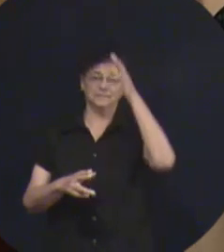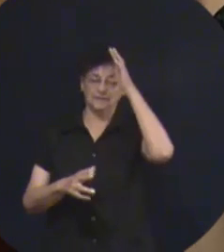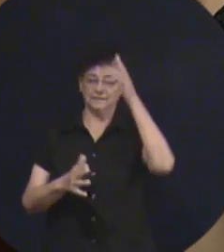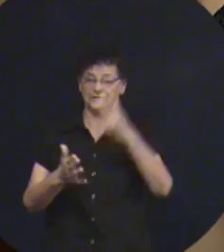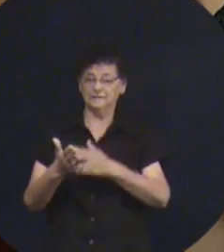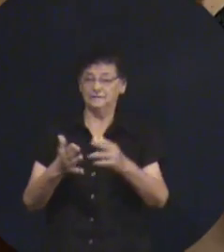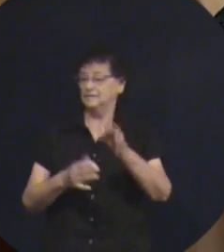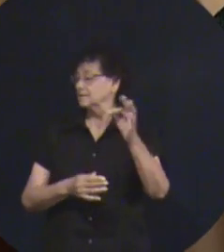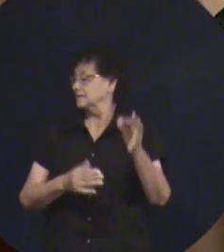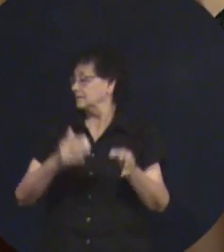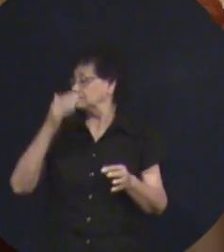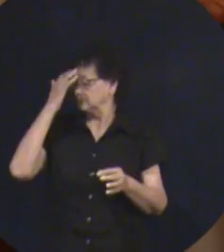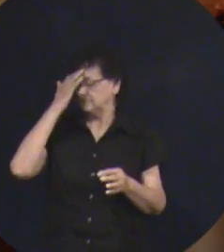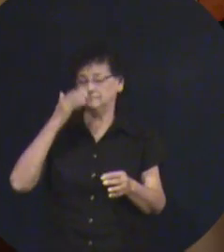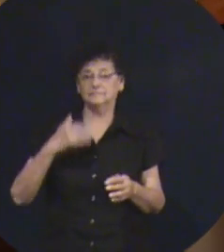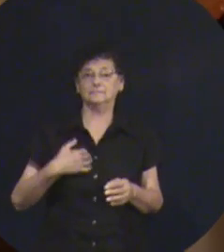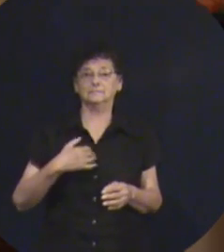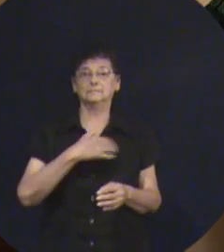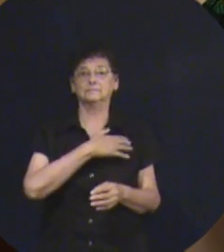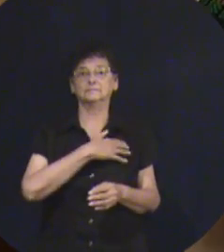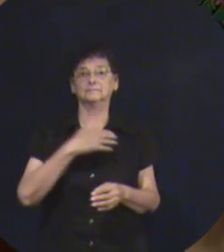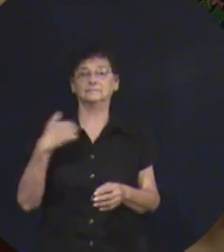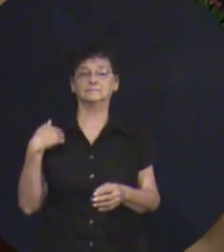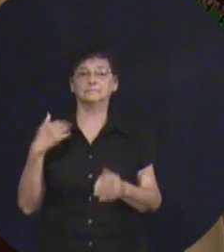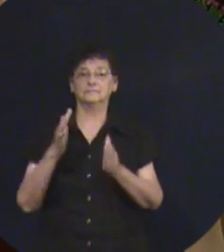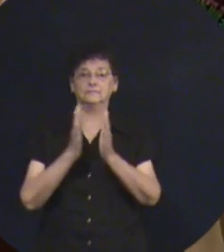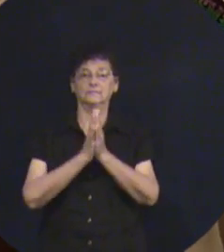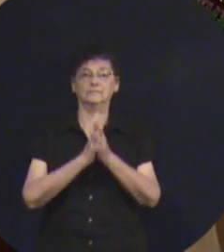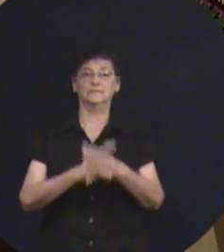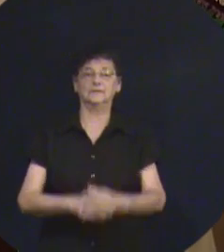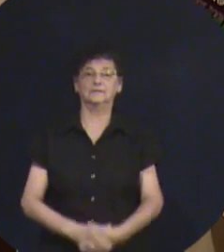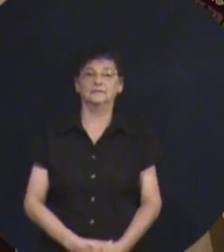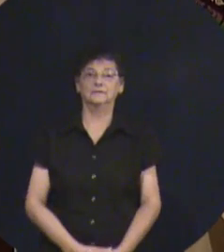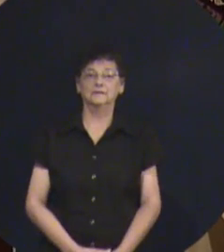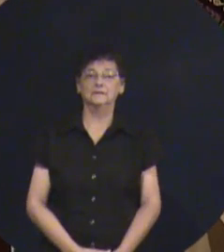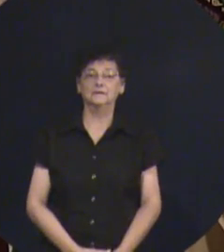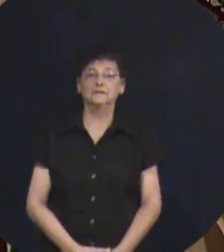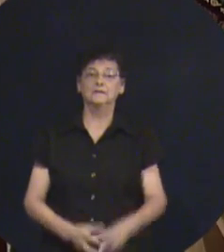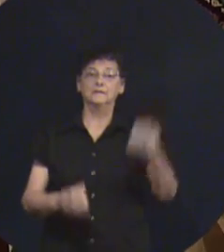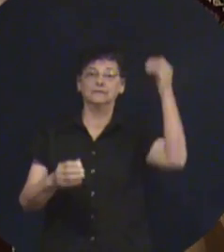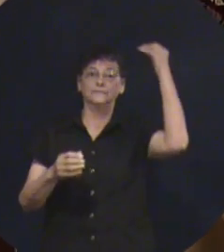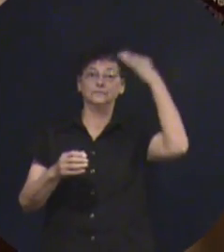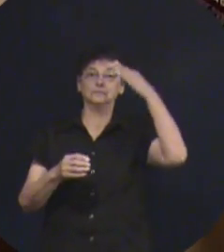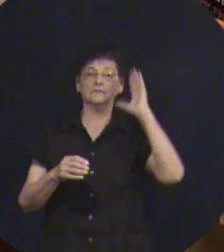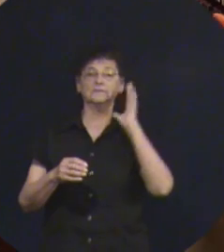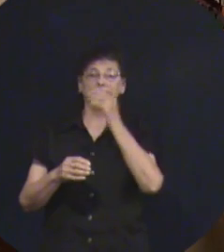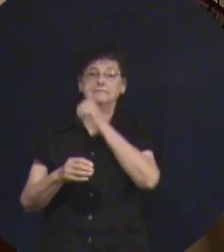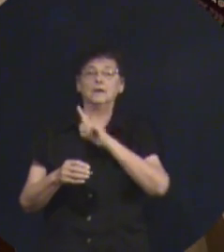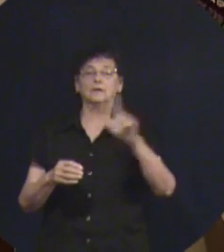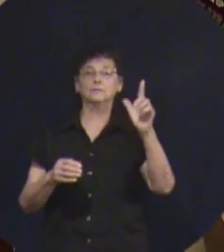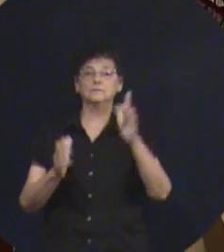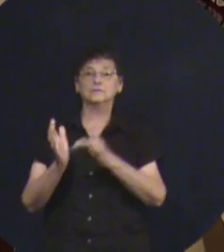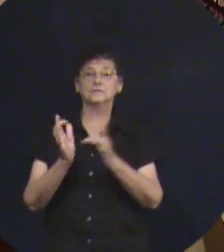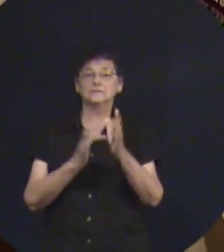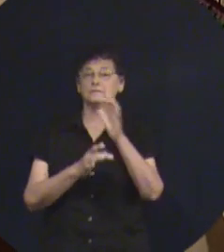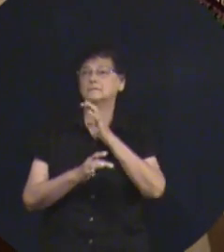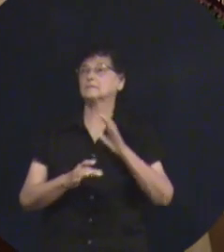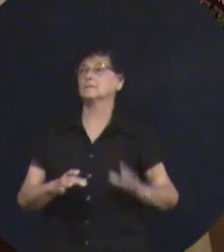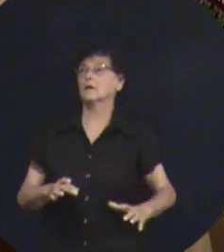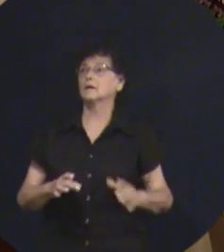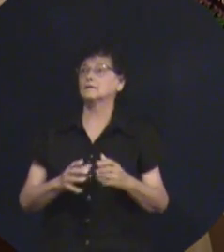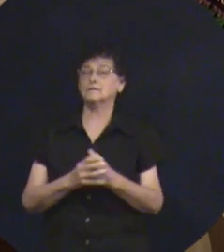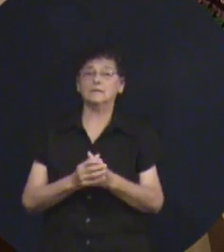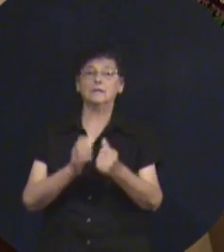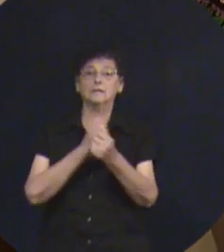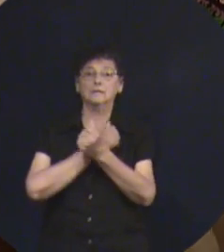En el nombre del Padre, y del Hijo, y del Espíritu Santo. Amén. La gracia de nuestro Señor